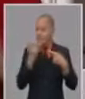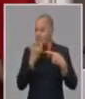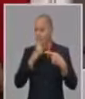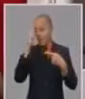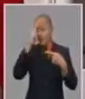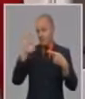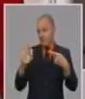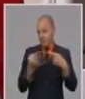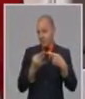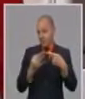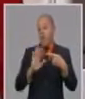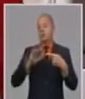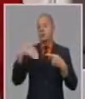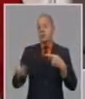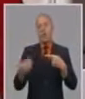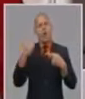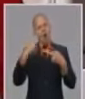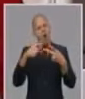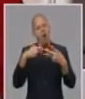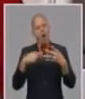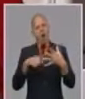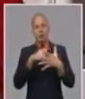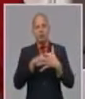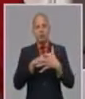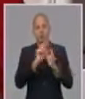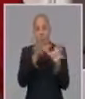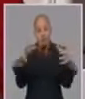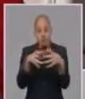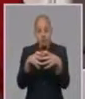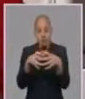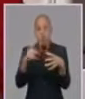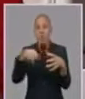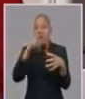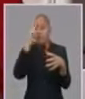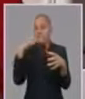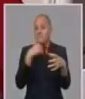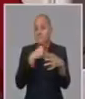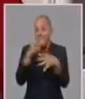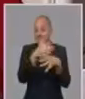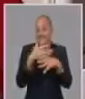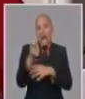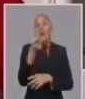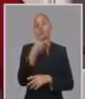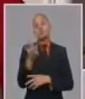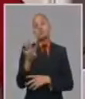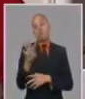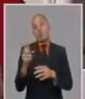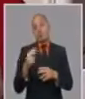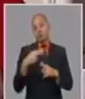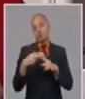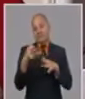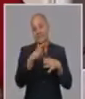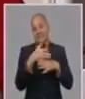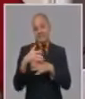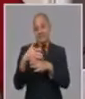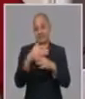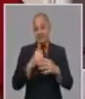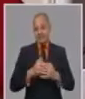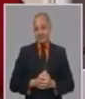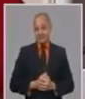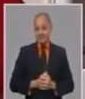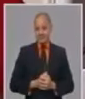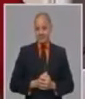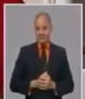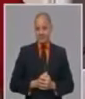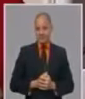Y en el tema de la fisiatría, que yo creo que está haciendo un trabajo interesante, por supuesto la